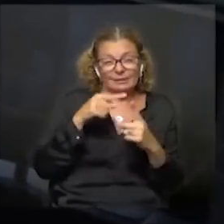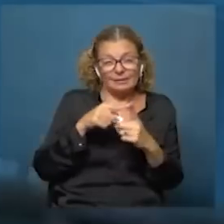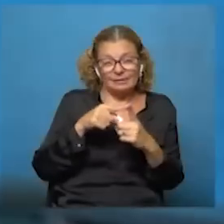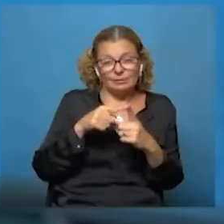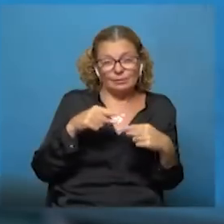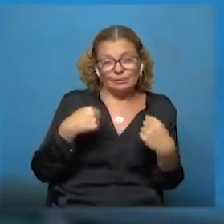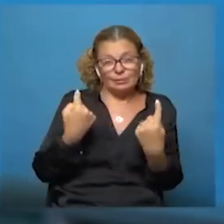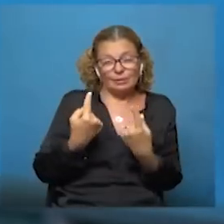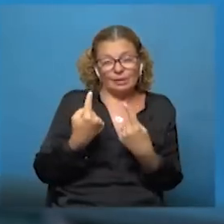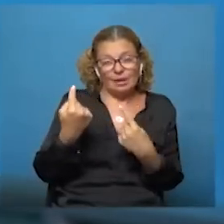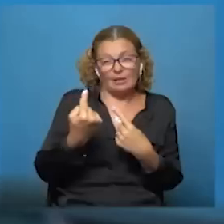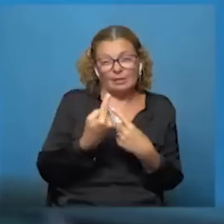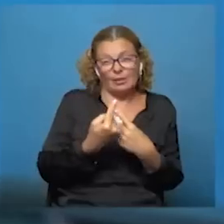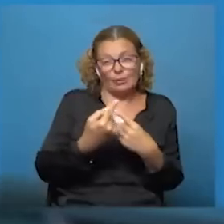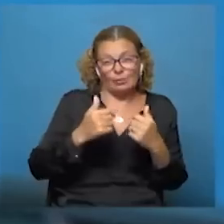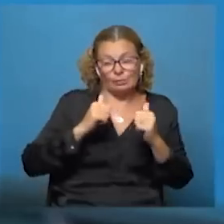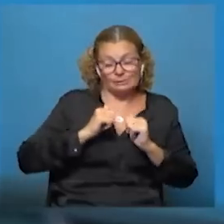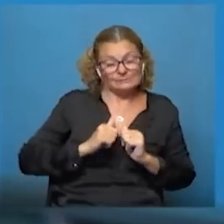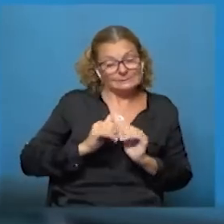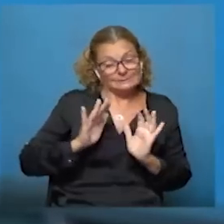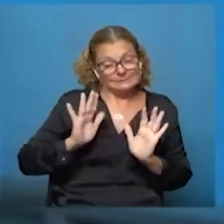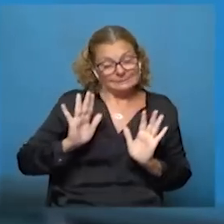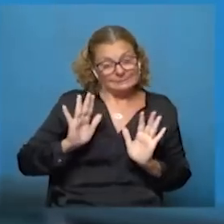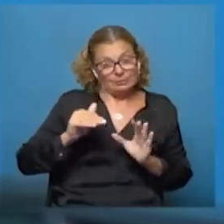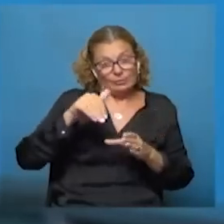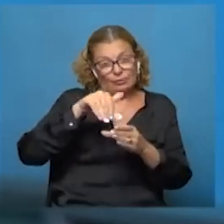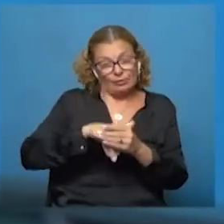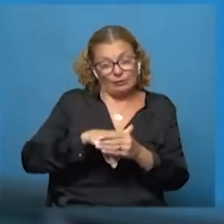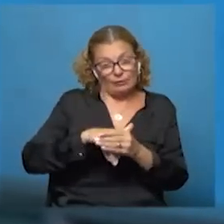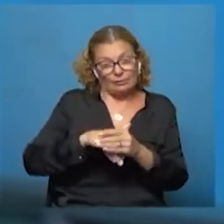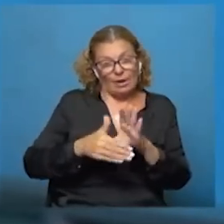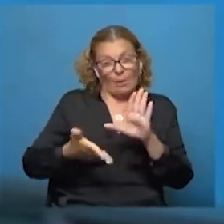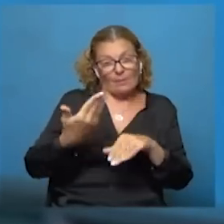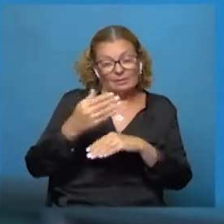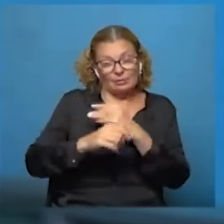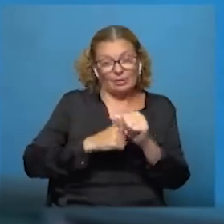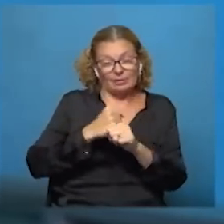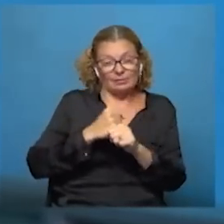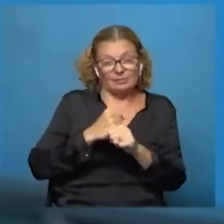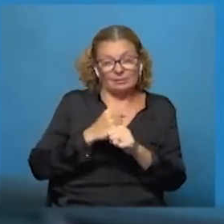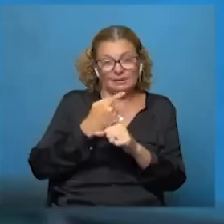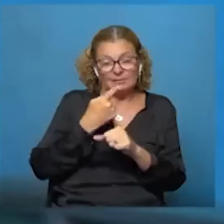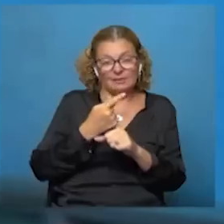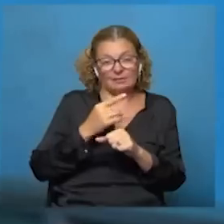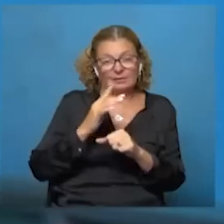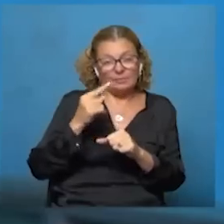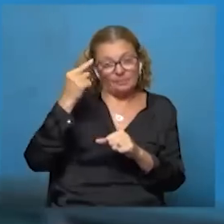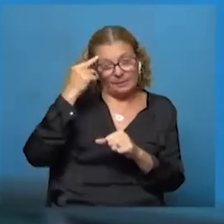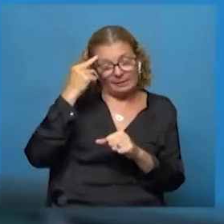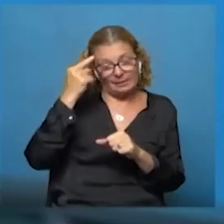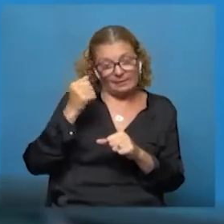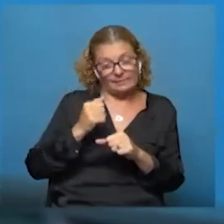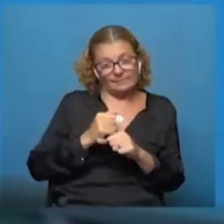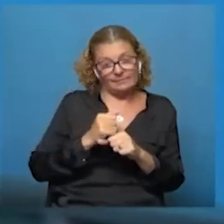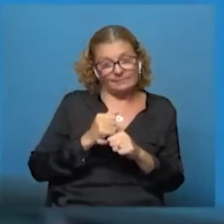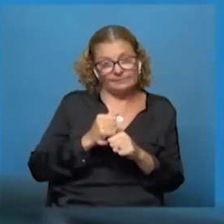legisladores que cada cual se ponga alzayo cuando se vota Un aumento de pena tenés que tener la grandeza espíritu de que no sea